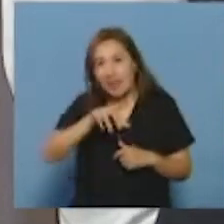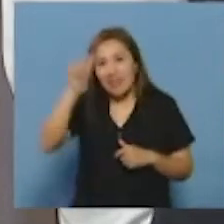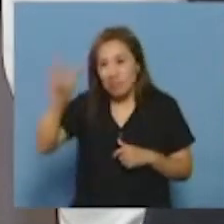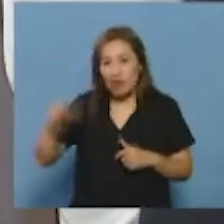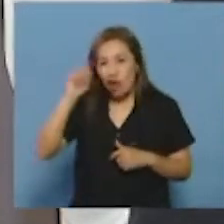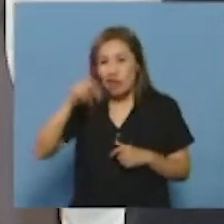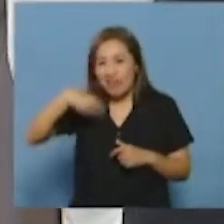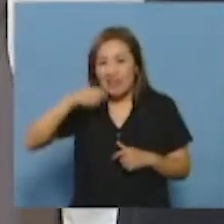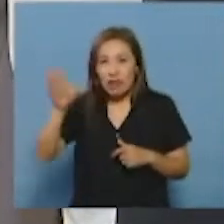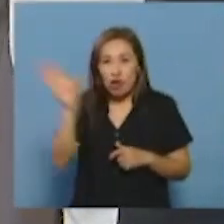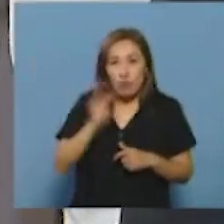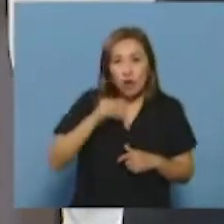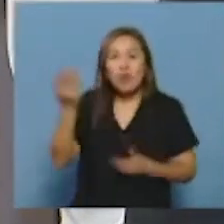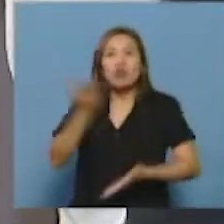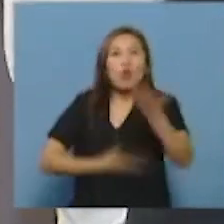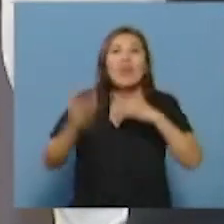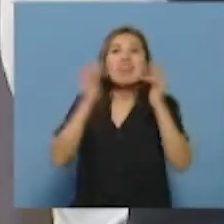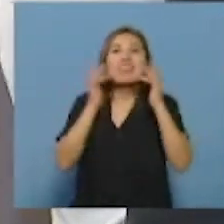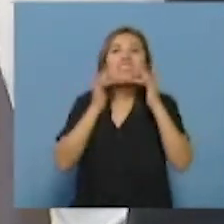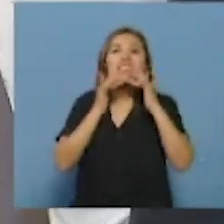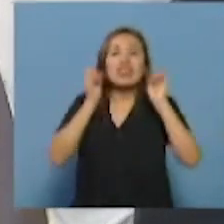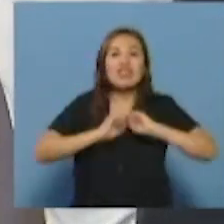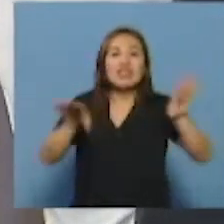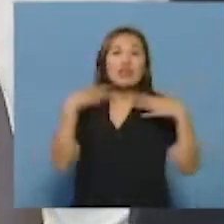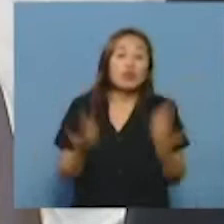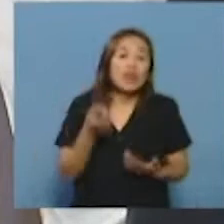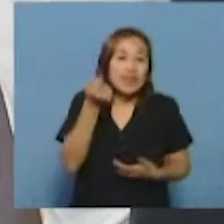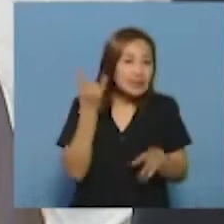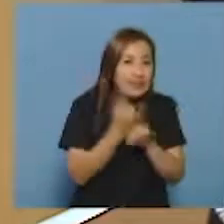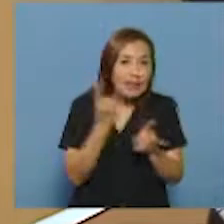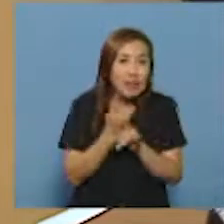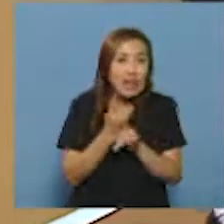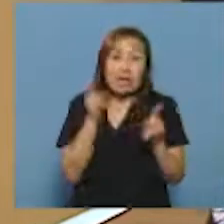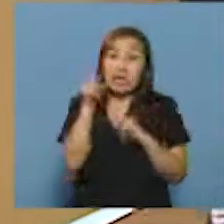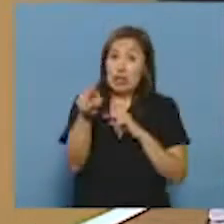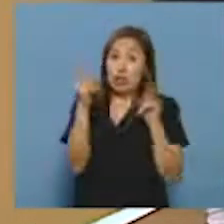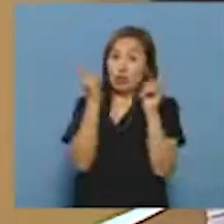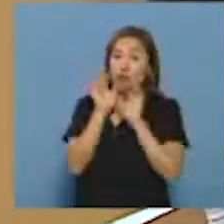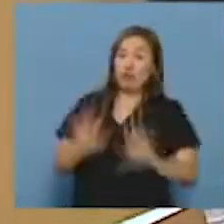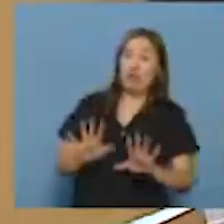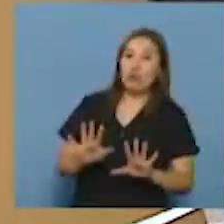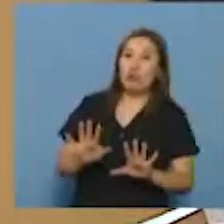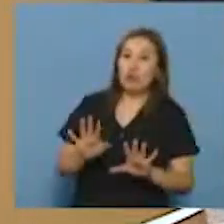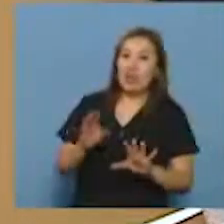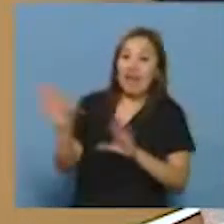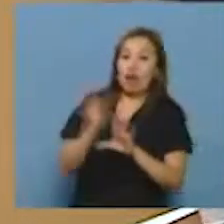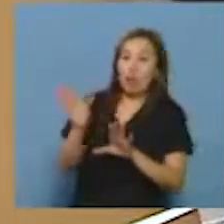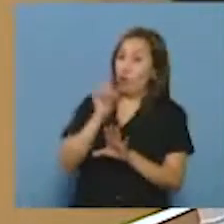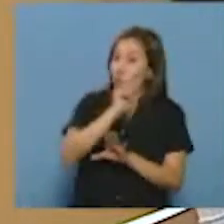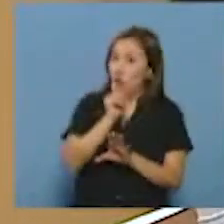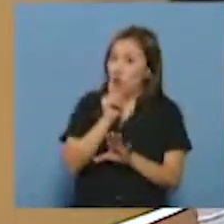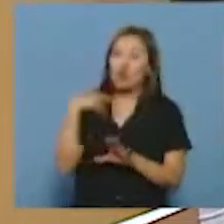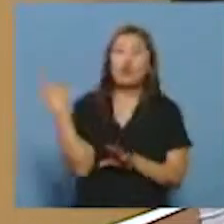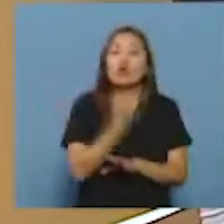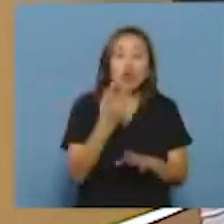como suelen ser compartidos en las redes sociales, generalmente ese es un freno para nuestras producciones. Entonces, nosotros